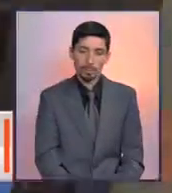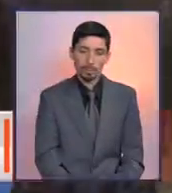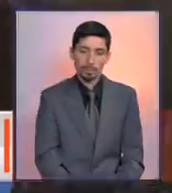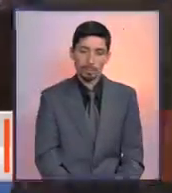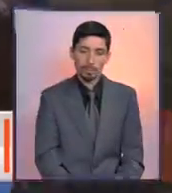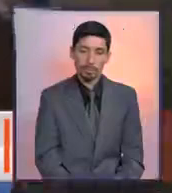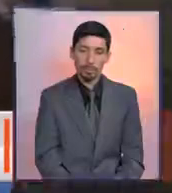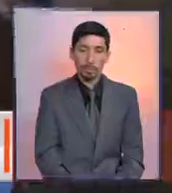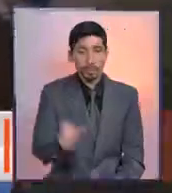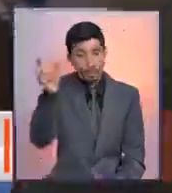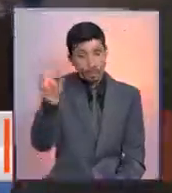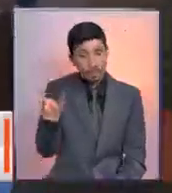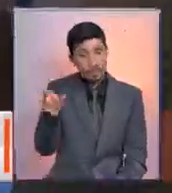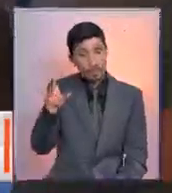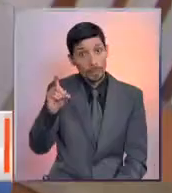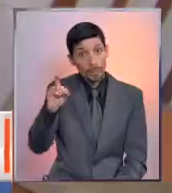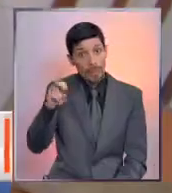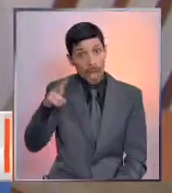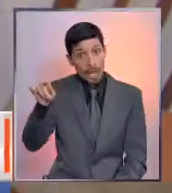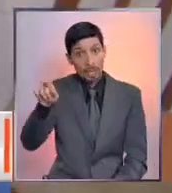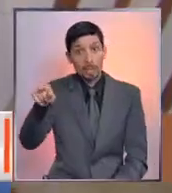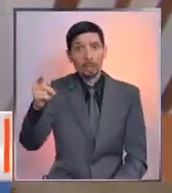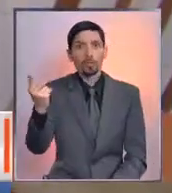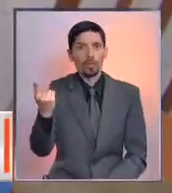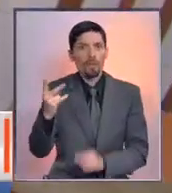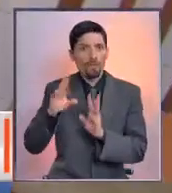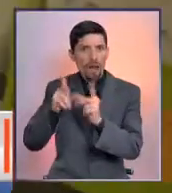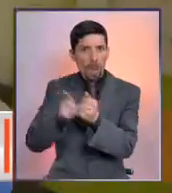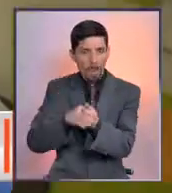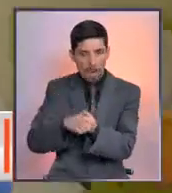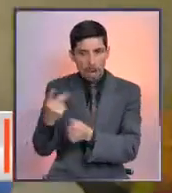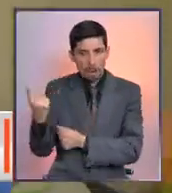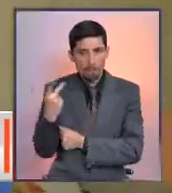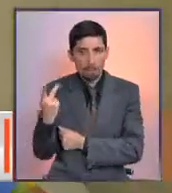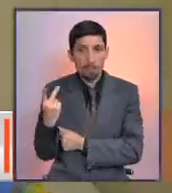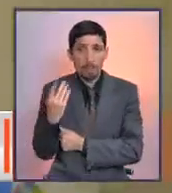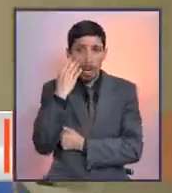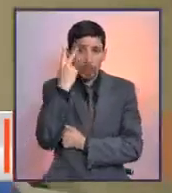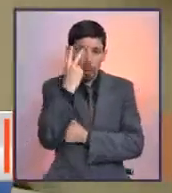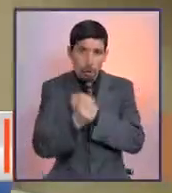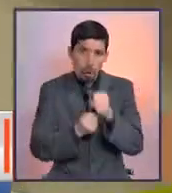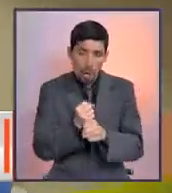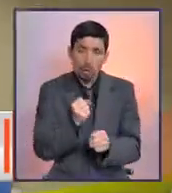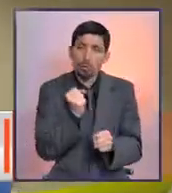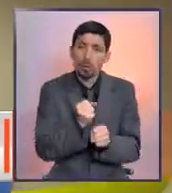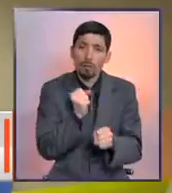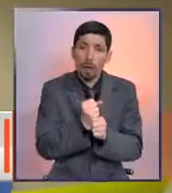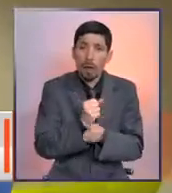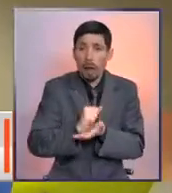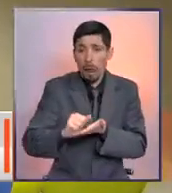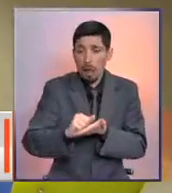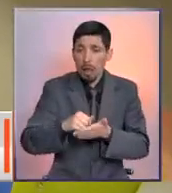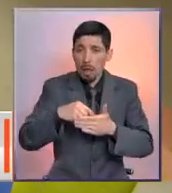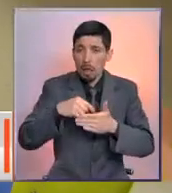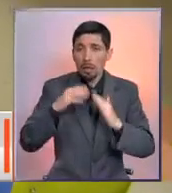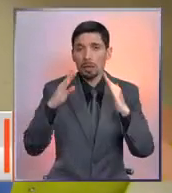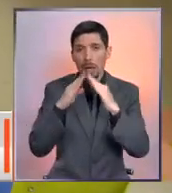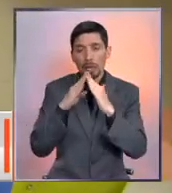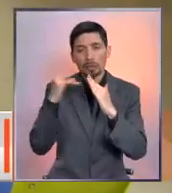El caso de Eden y Josephine, ambas son parientes y desde hace casi 2 años trabajan como asesoras del hogar en esta casa de la